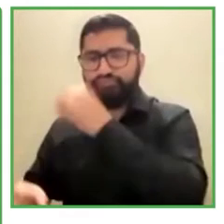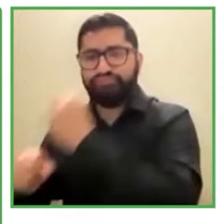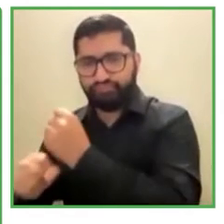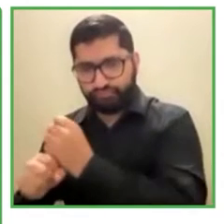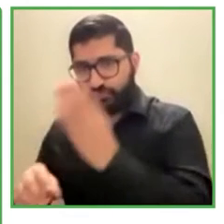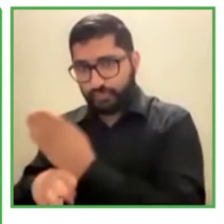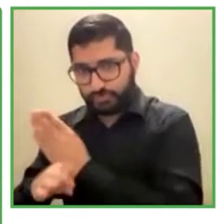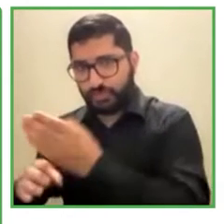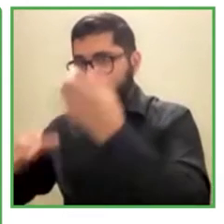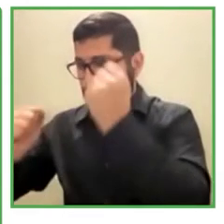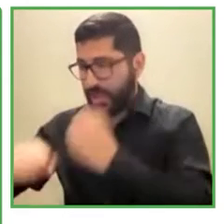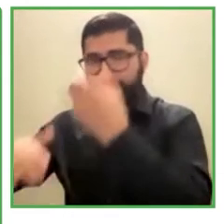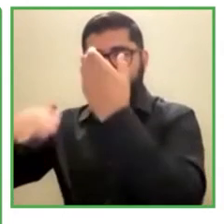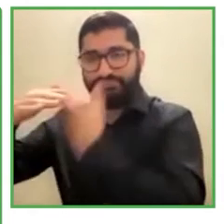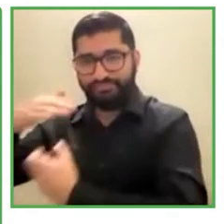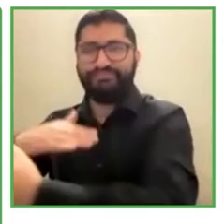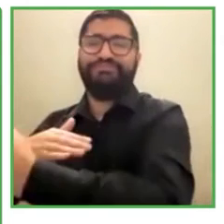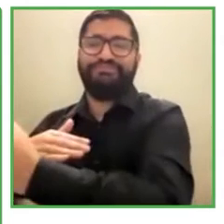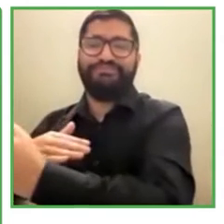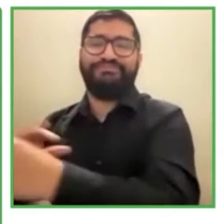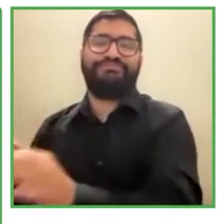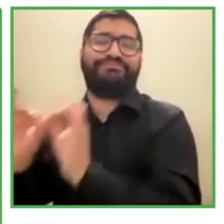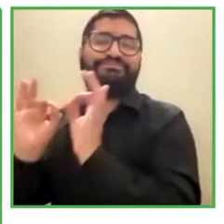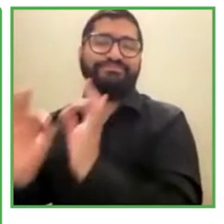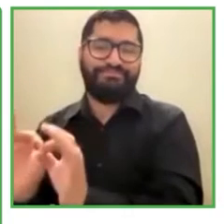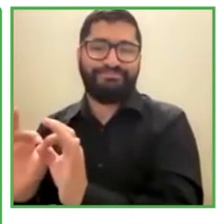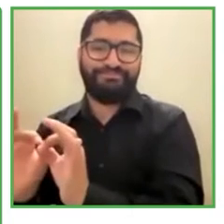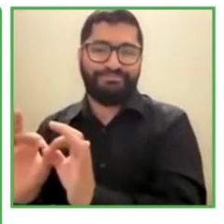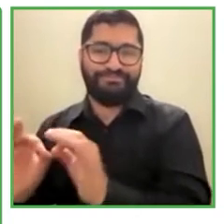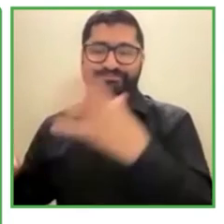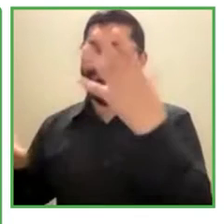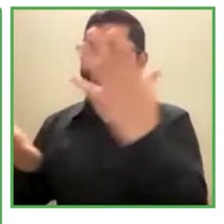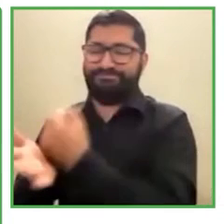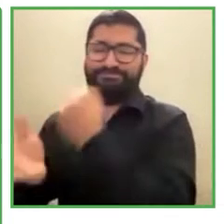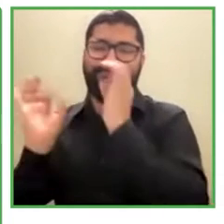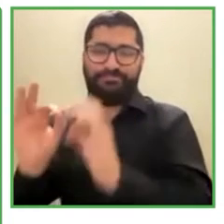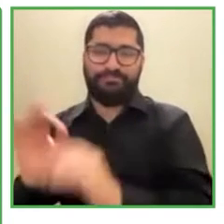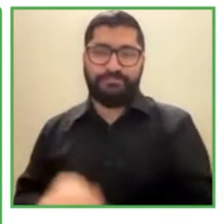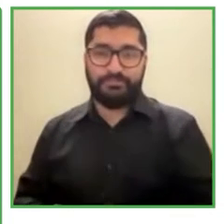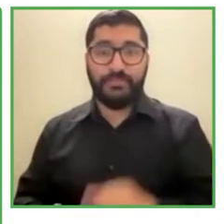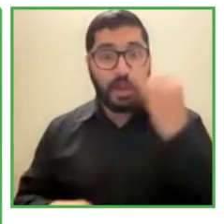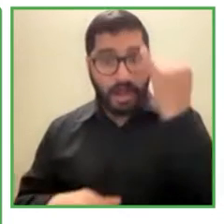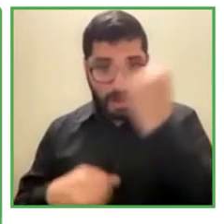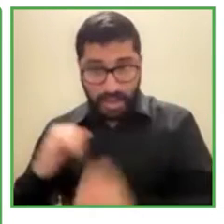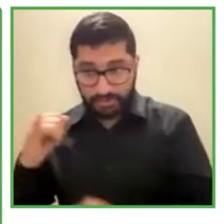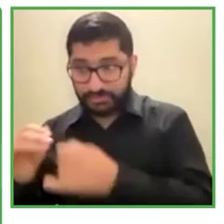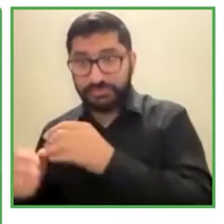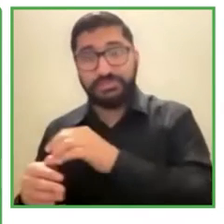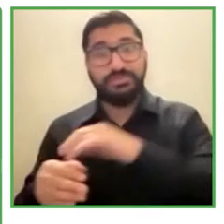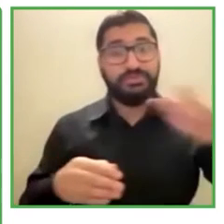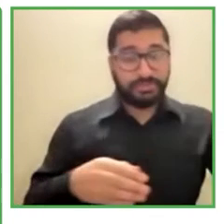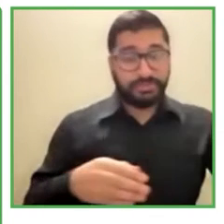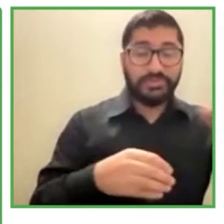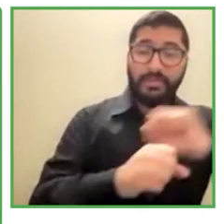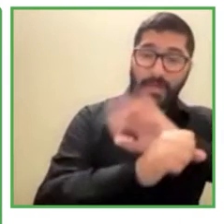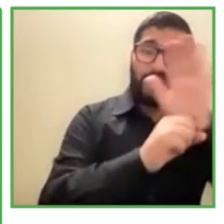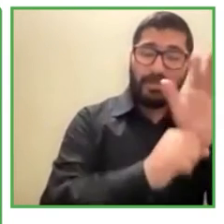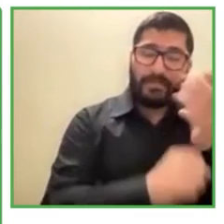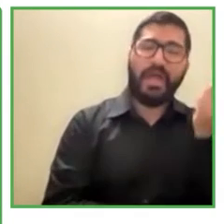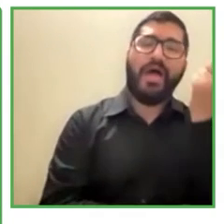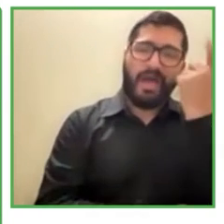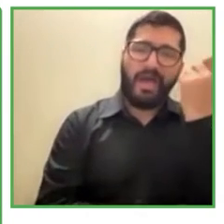el problema aumentó porque sabíamos que muchas personas con discapacidades, especialmente en Egipto y el mundo árabe, podían tener